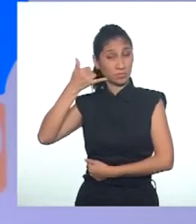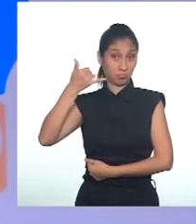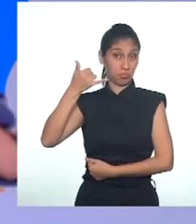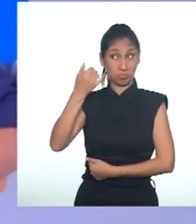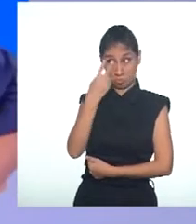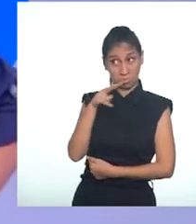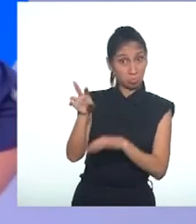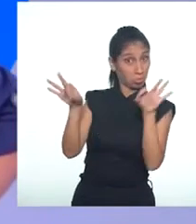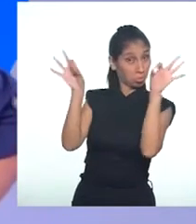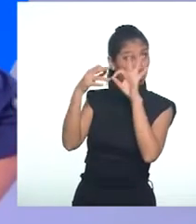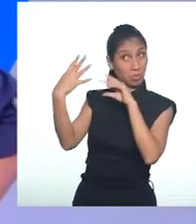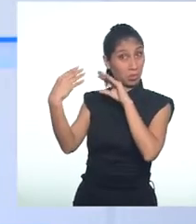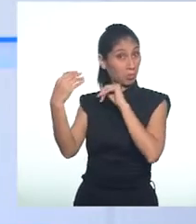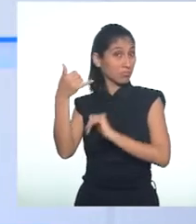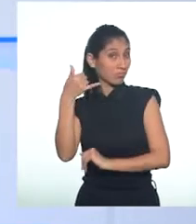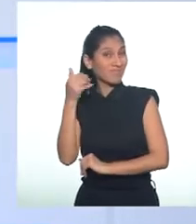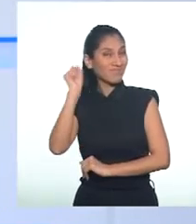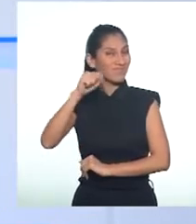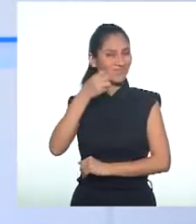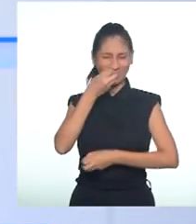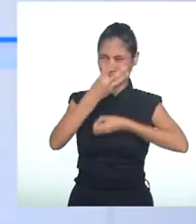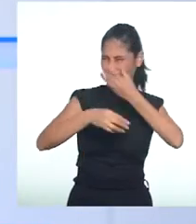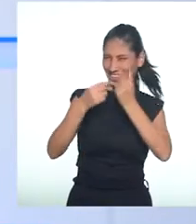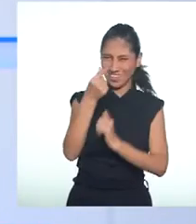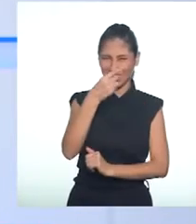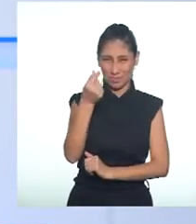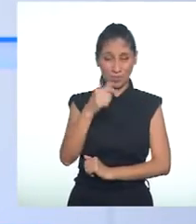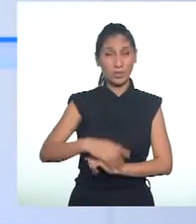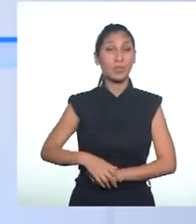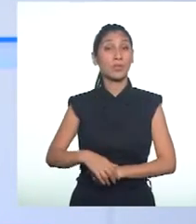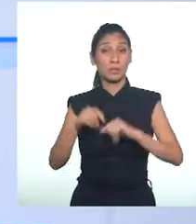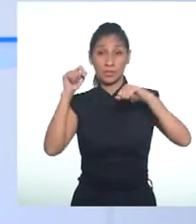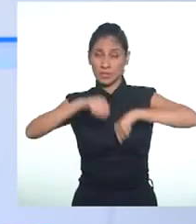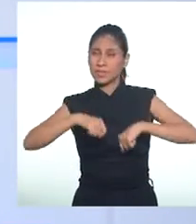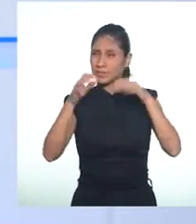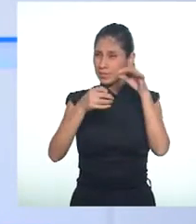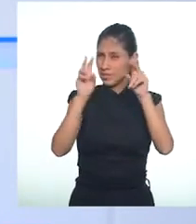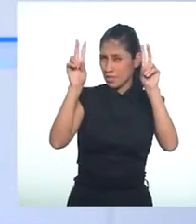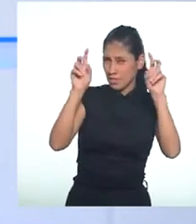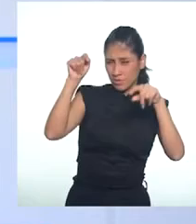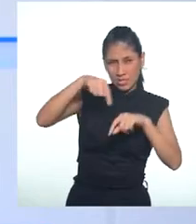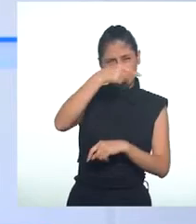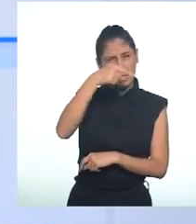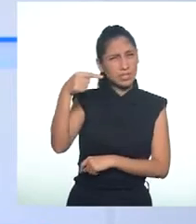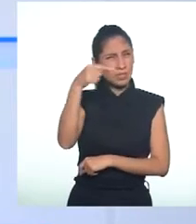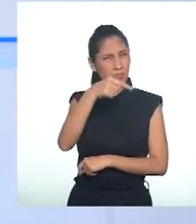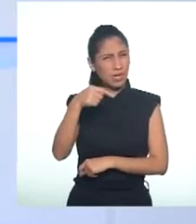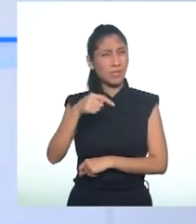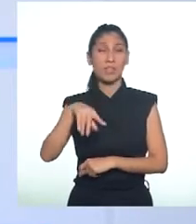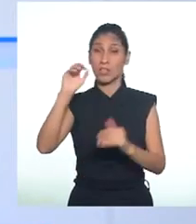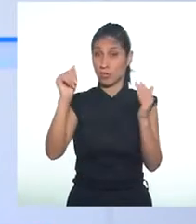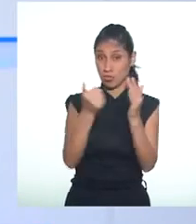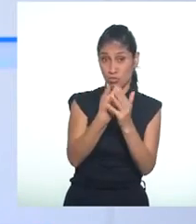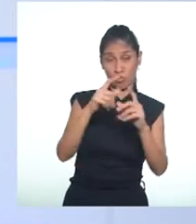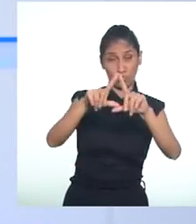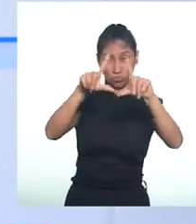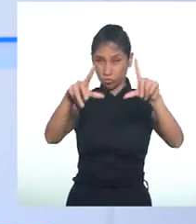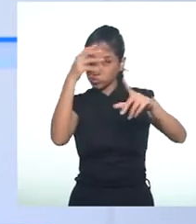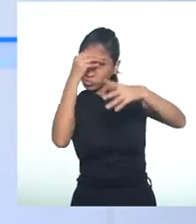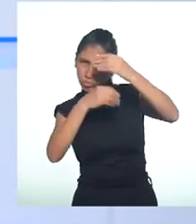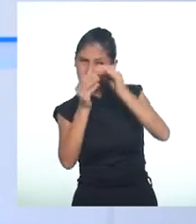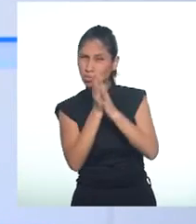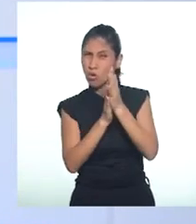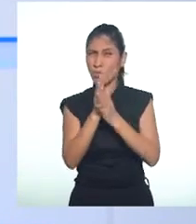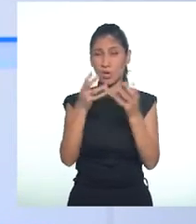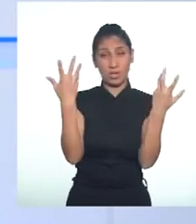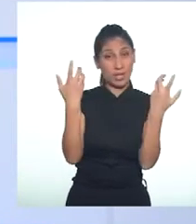veía una conversación muy interesante. Sí, les contaré muy rápido. A raíz del tema que estamos abordando en estas semanas, en nuestra nueva experiencia de